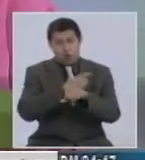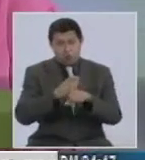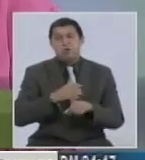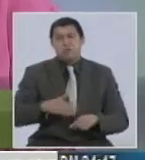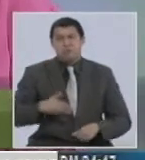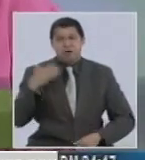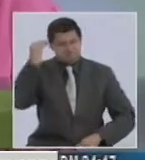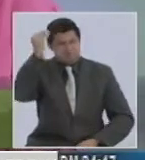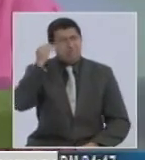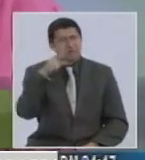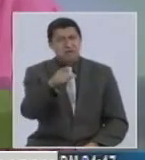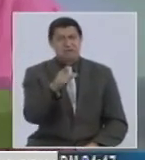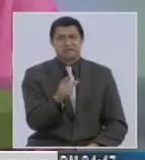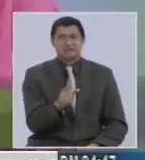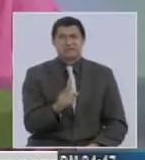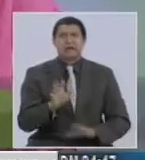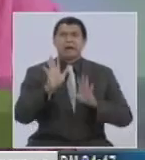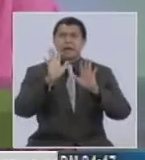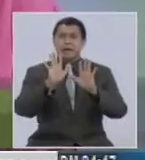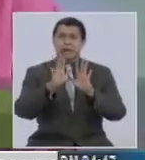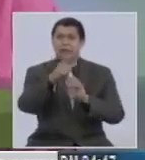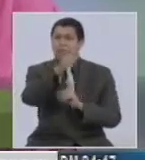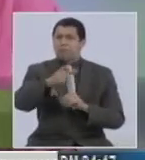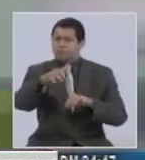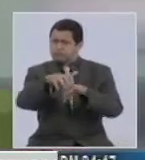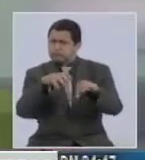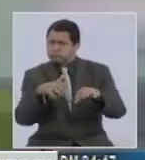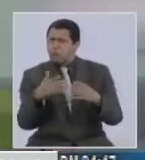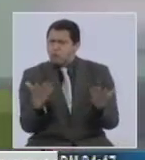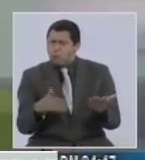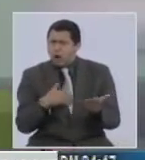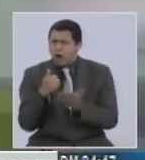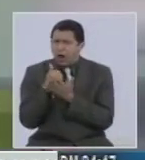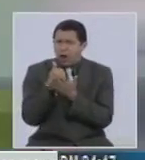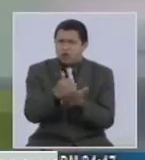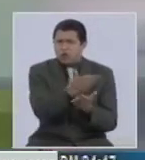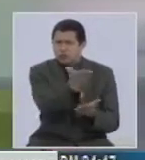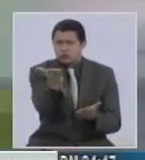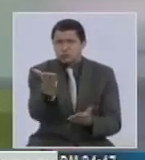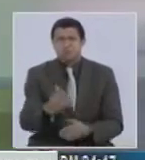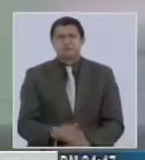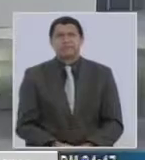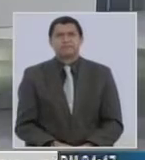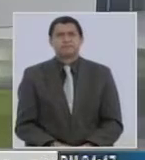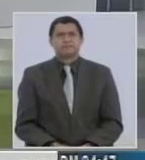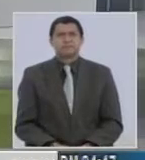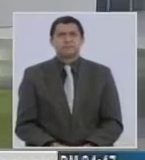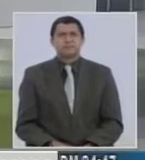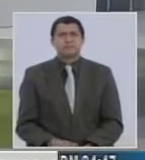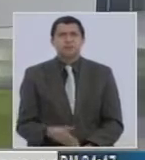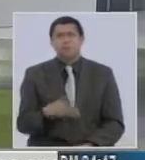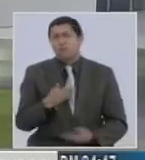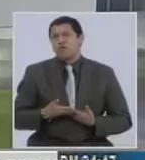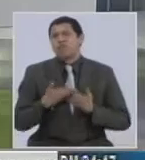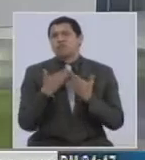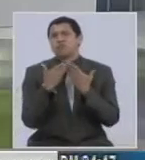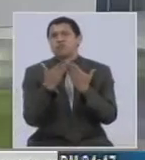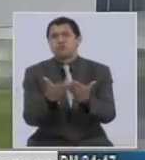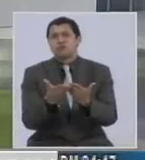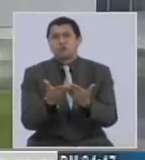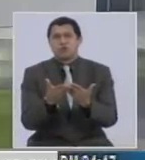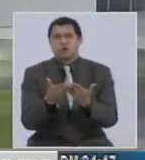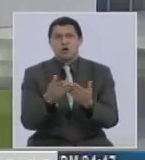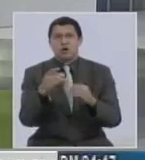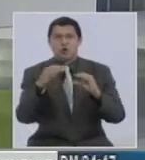en consideración eso. Bien, la población en general, ¿cómo puede colaborar con la asociación? Pueden hacer donaciones a través de nuestros números